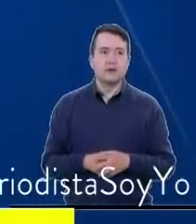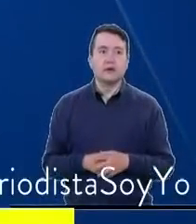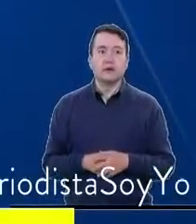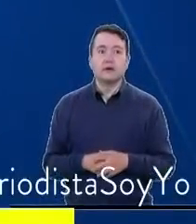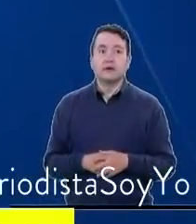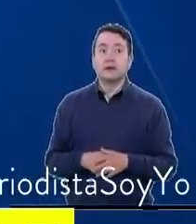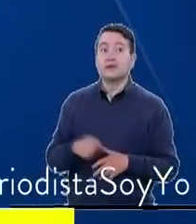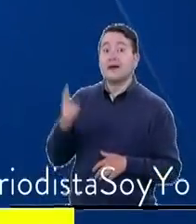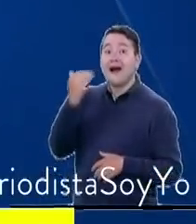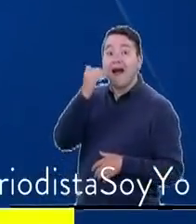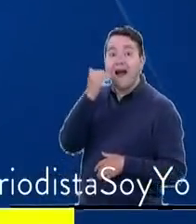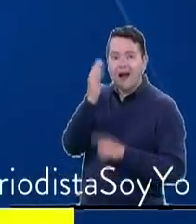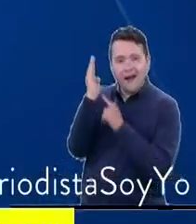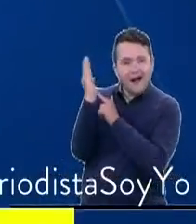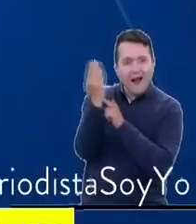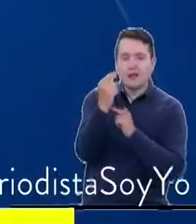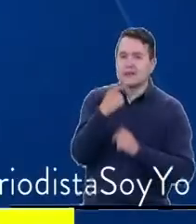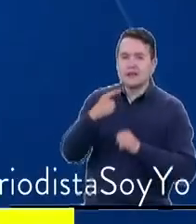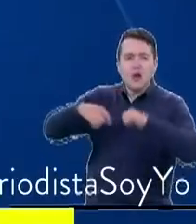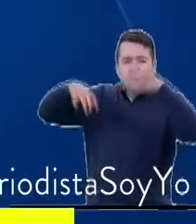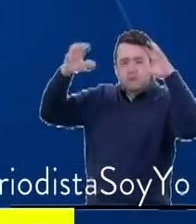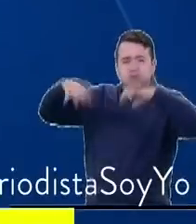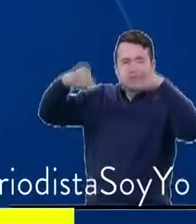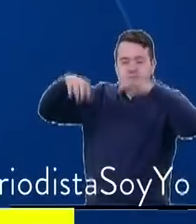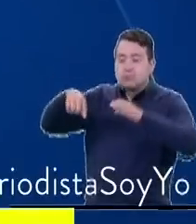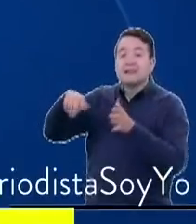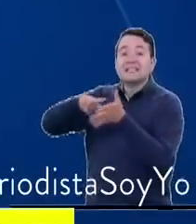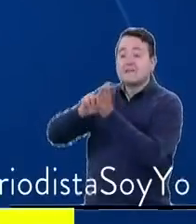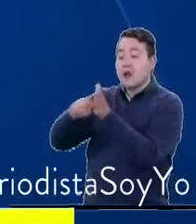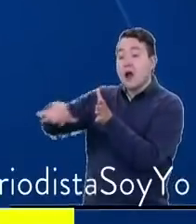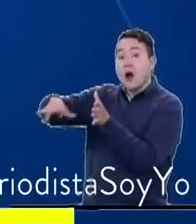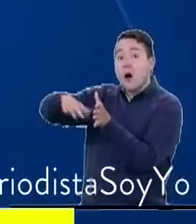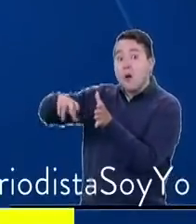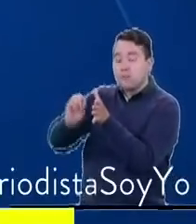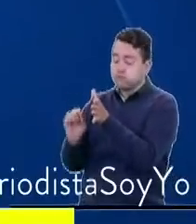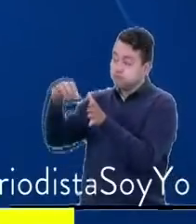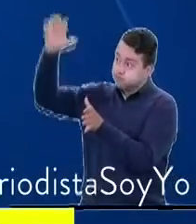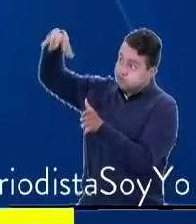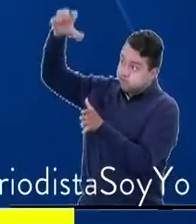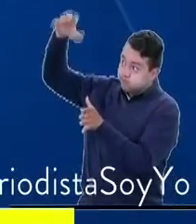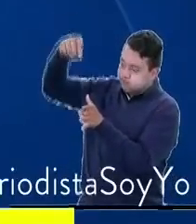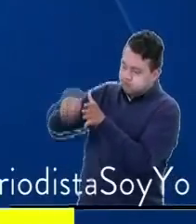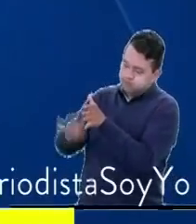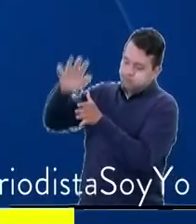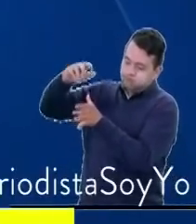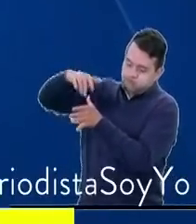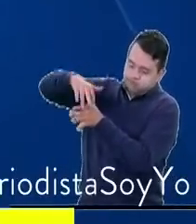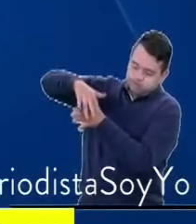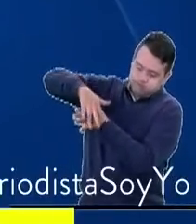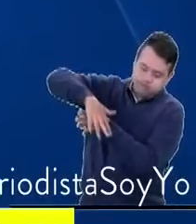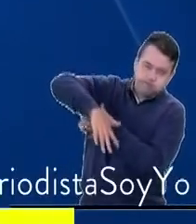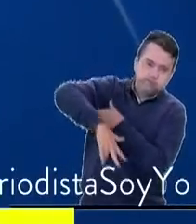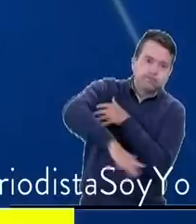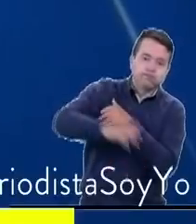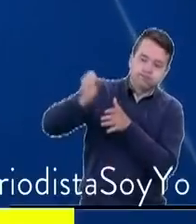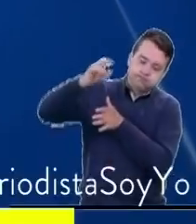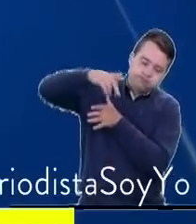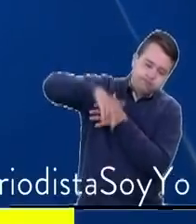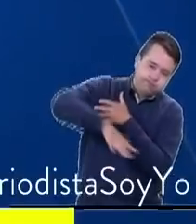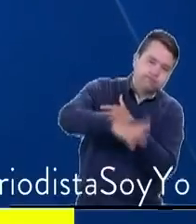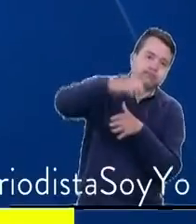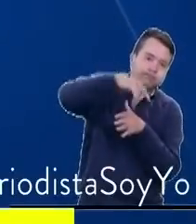presentan las fuertes lluvias, rebosa los lagos vecinos y por la lluvia también